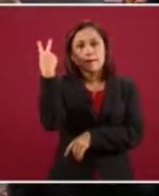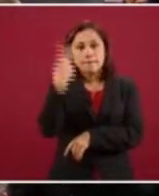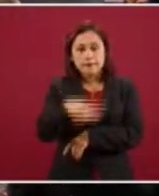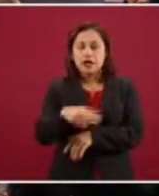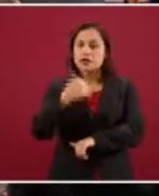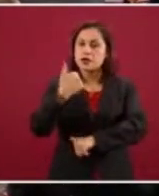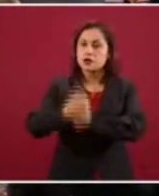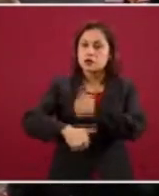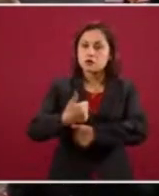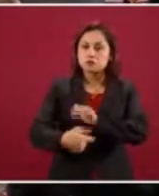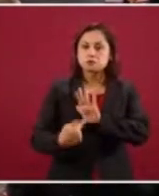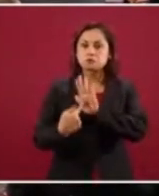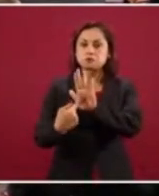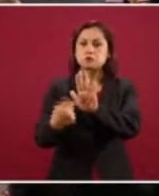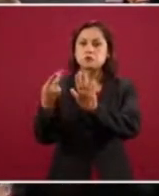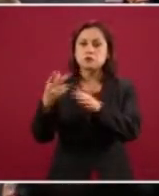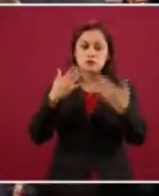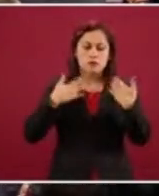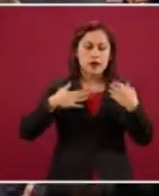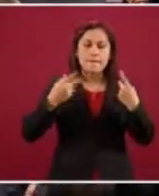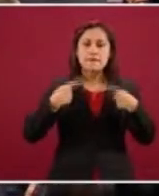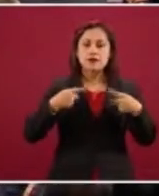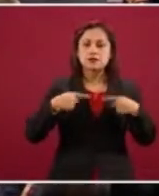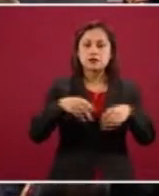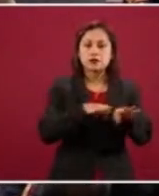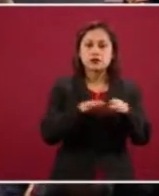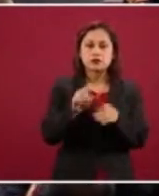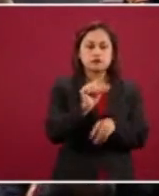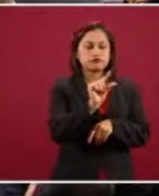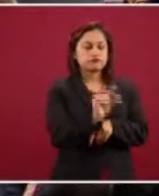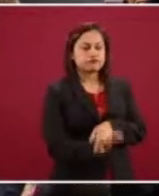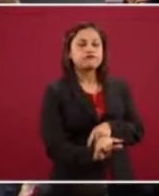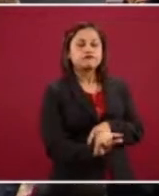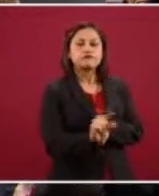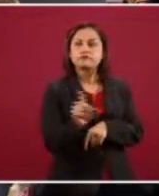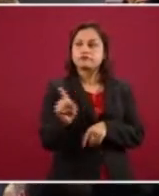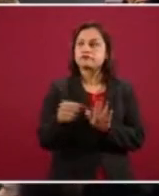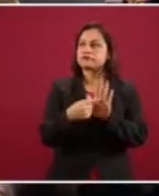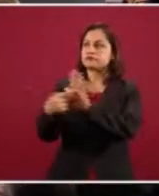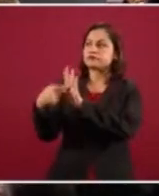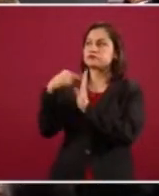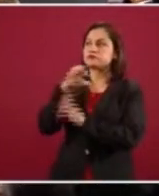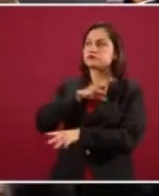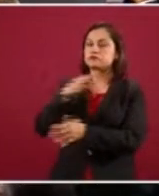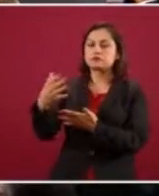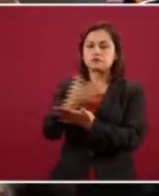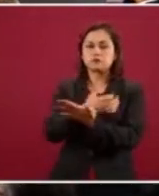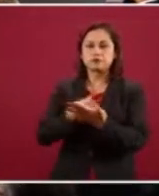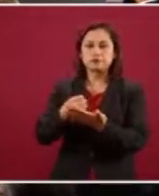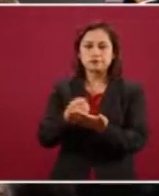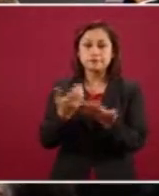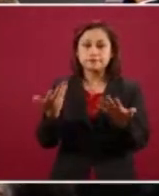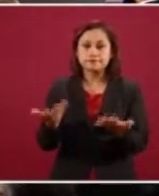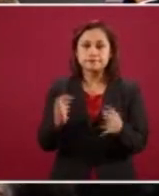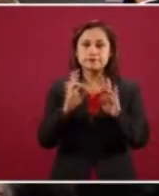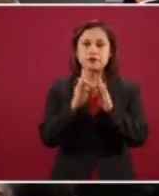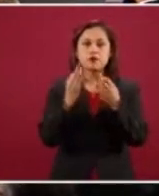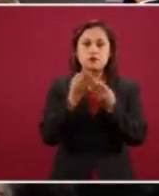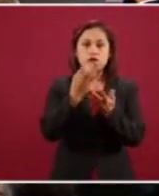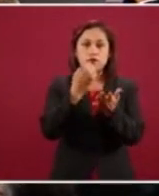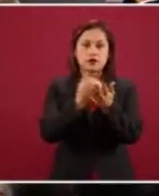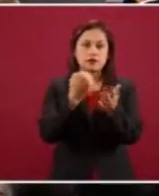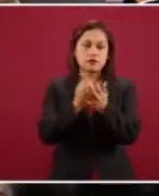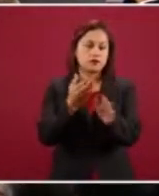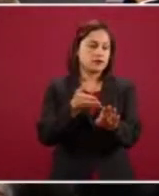mundo mano de obra barata. El modelo de crecimiento económico, que dicho sea de paso, demostró ser un